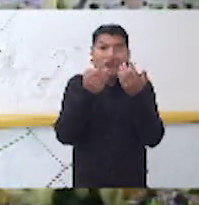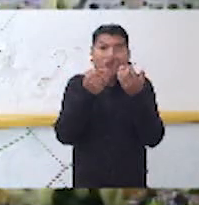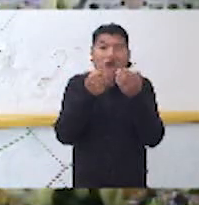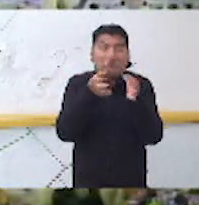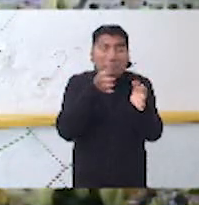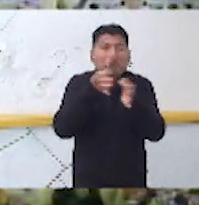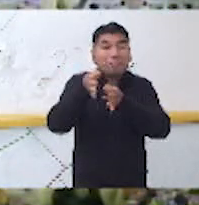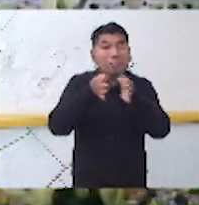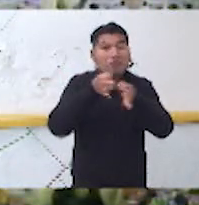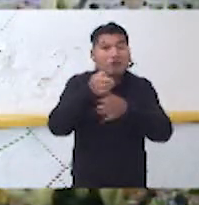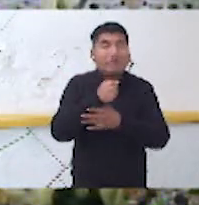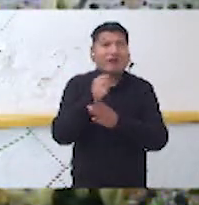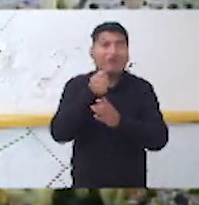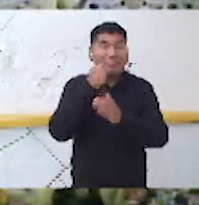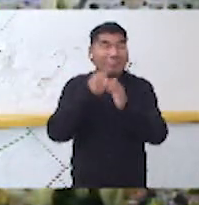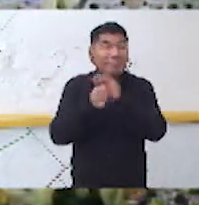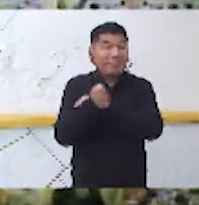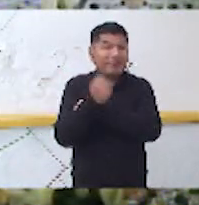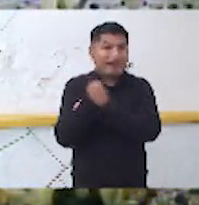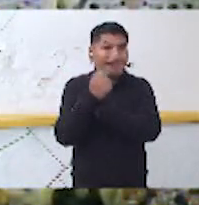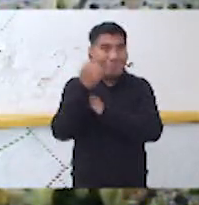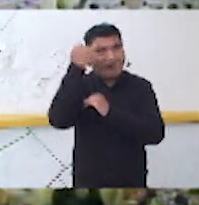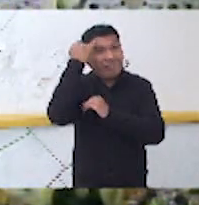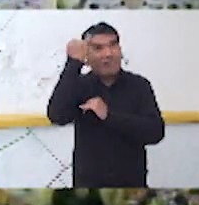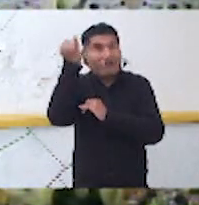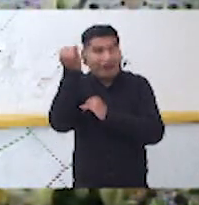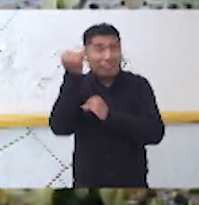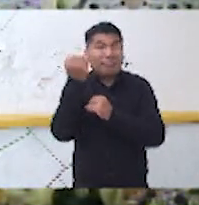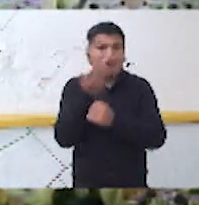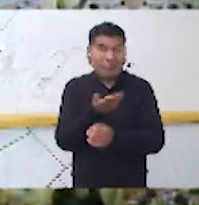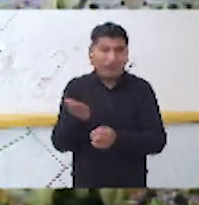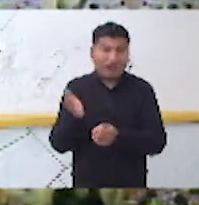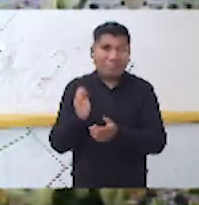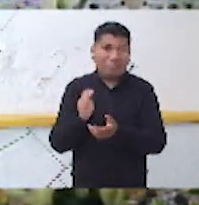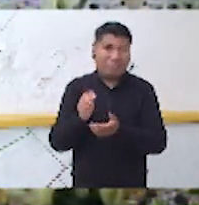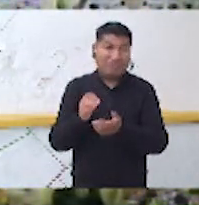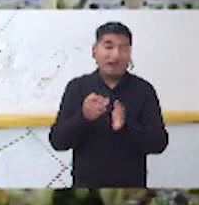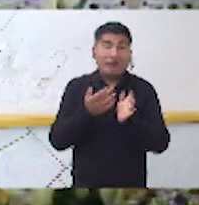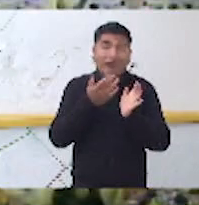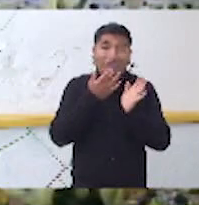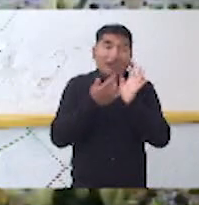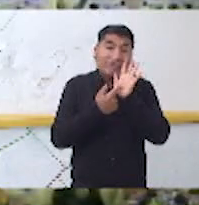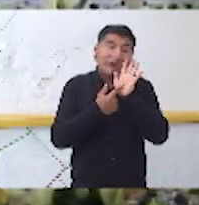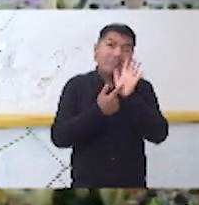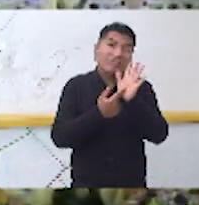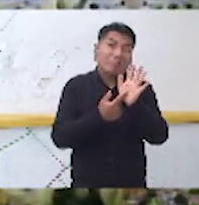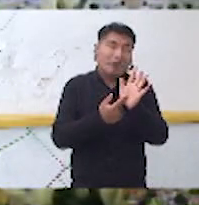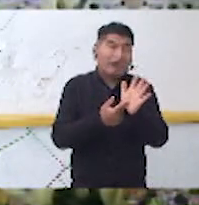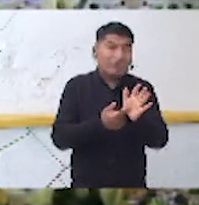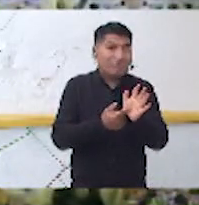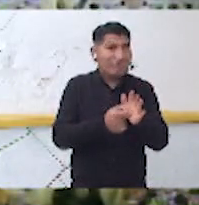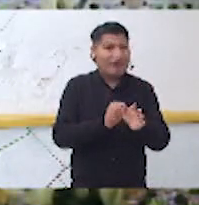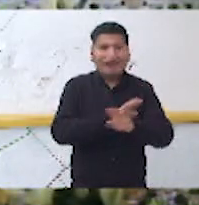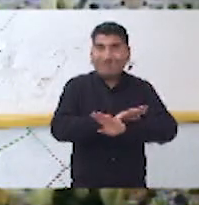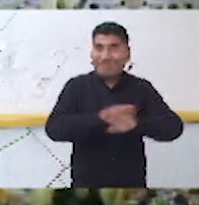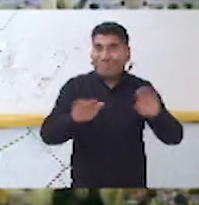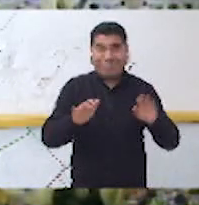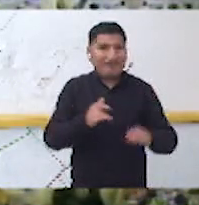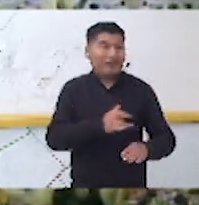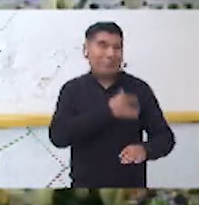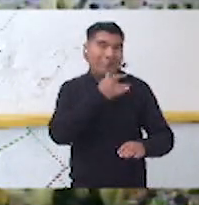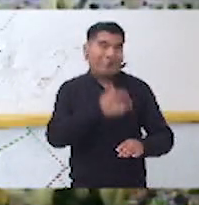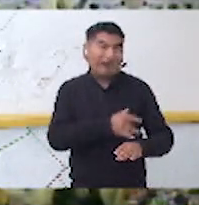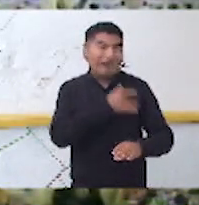justificación y manipulación ideológica y política de los hechos que muestran una real insensibilidad